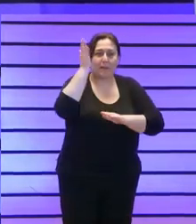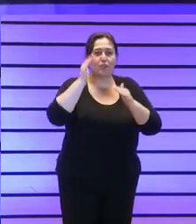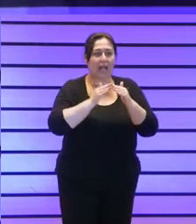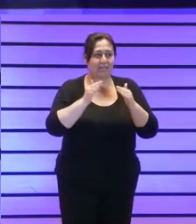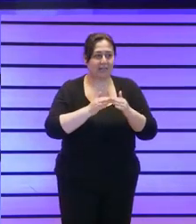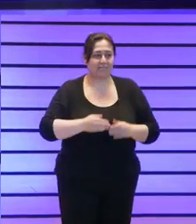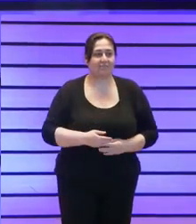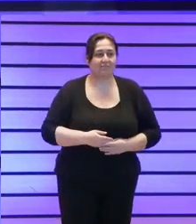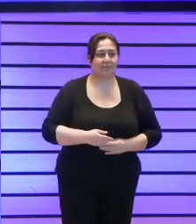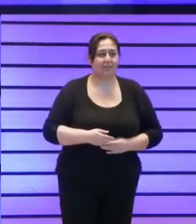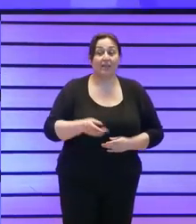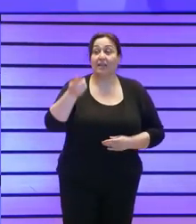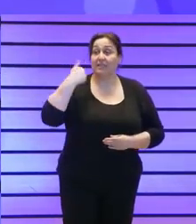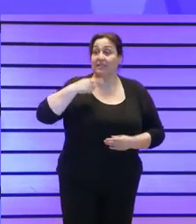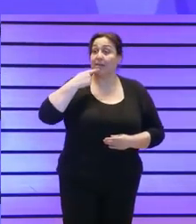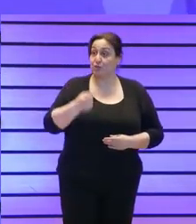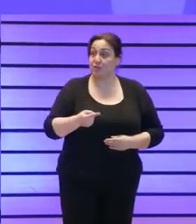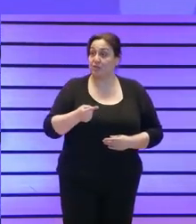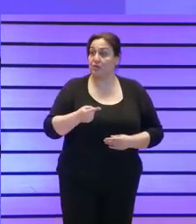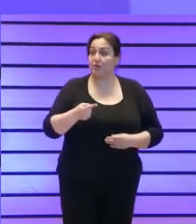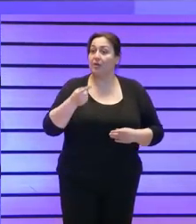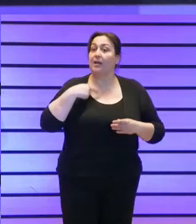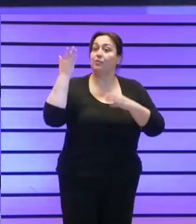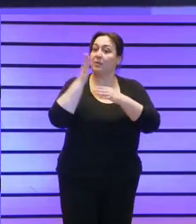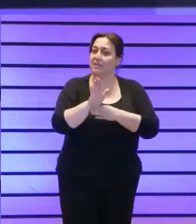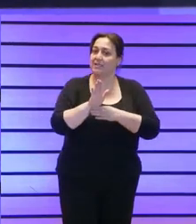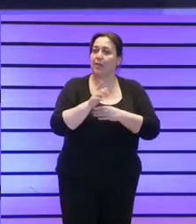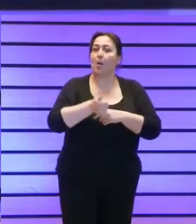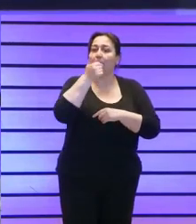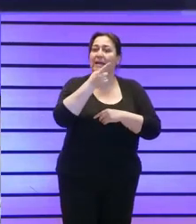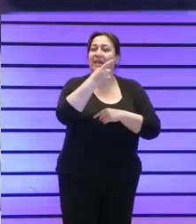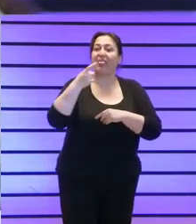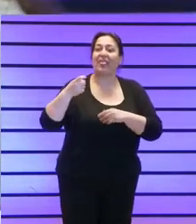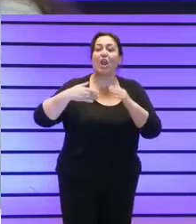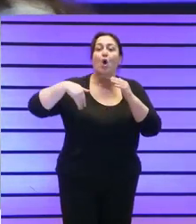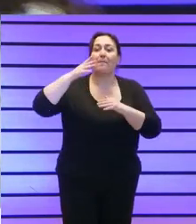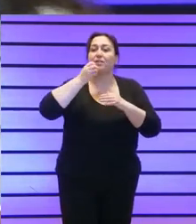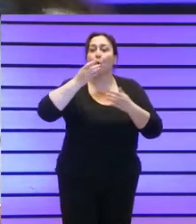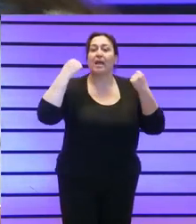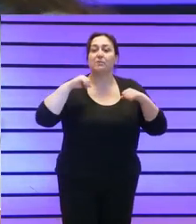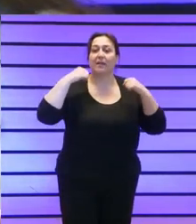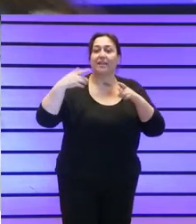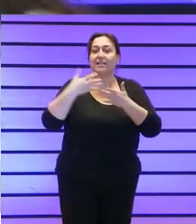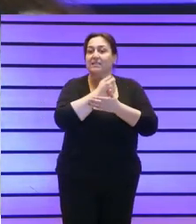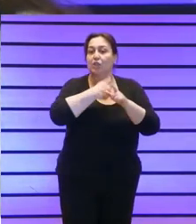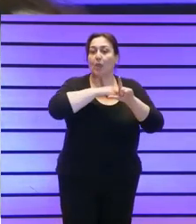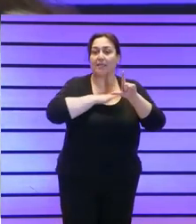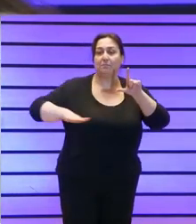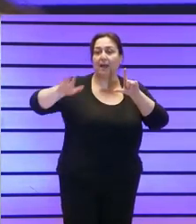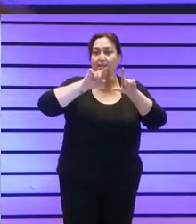casa. Como ya hemos dicho, se han presentado más de 100 buenas prácticas de toda España.